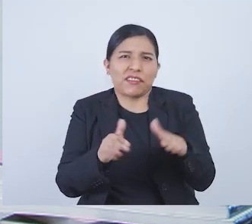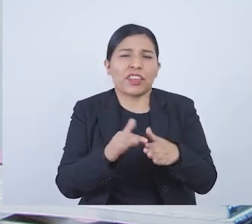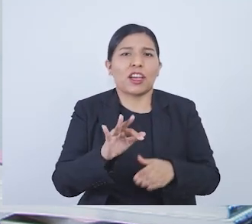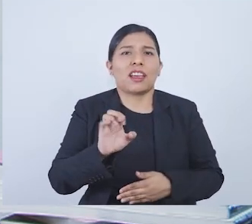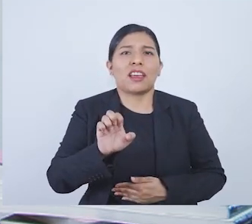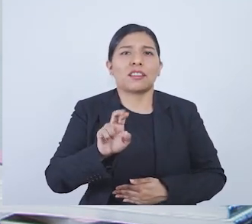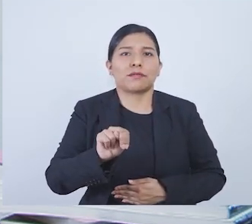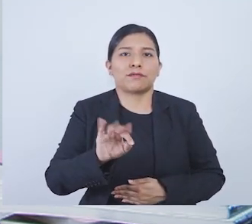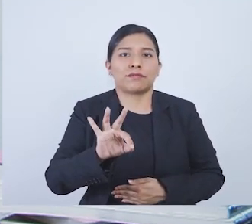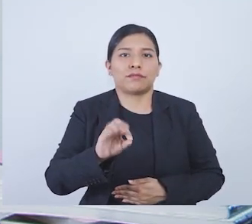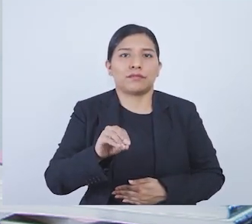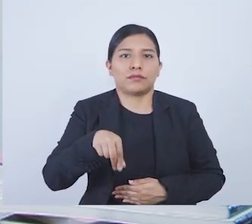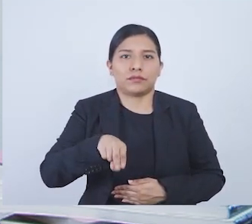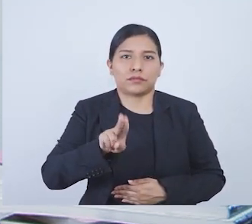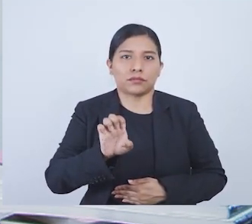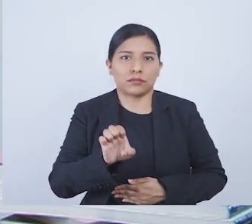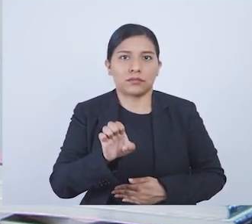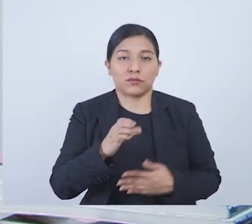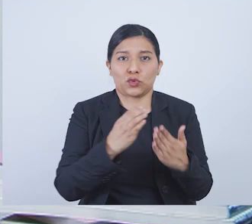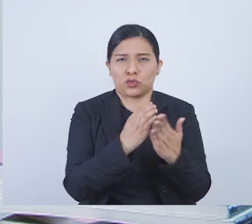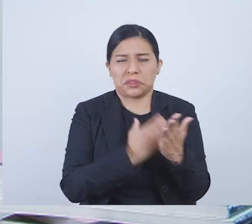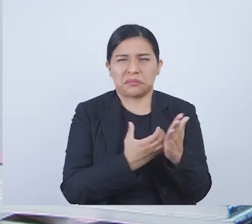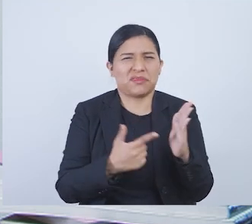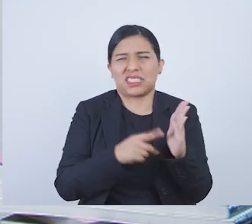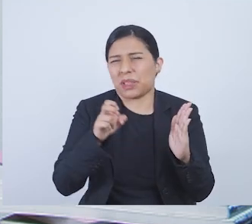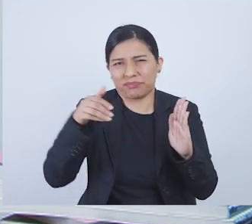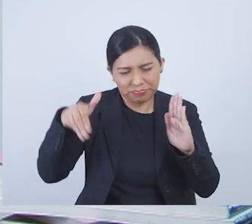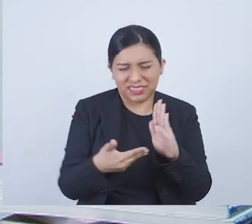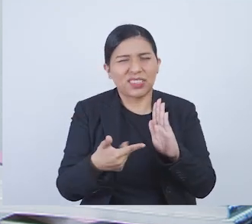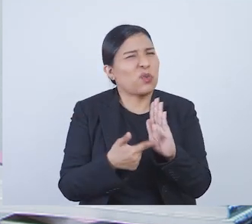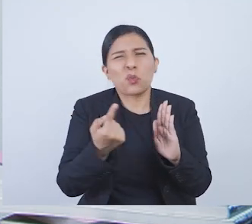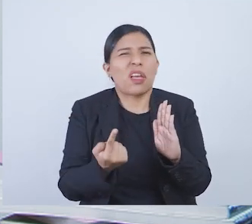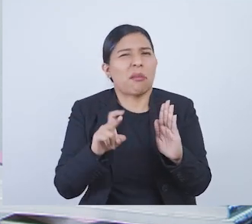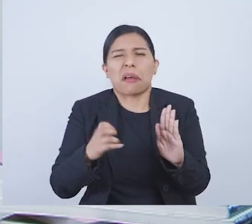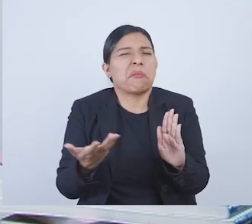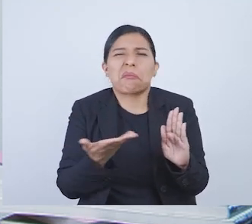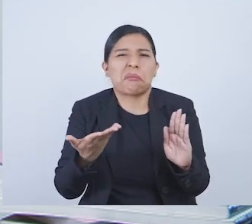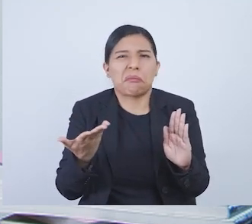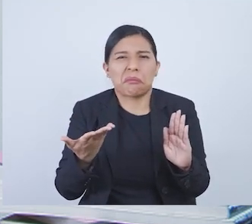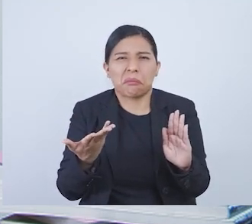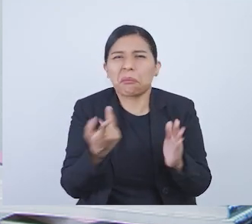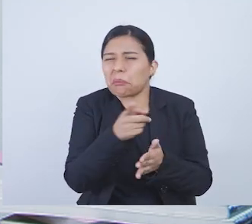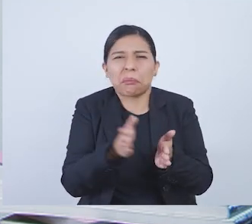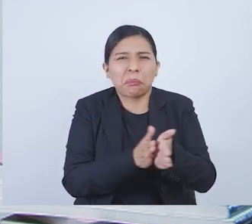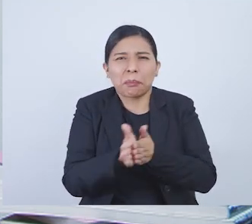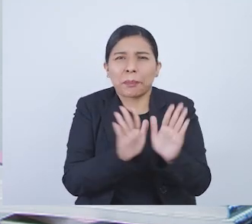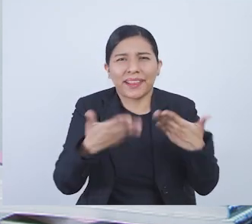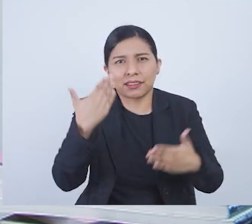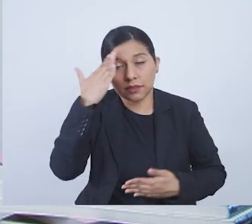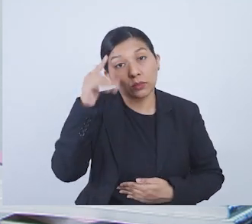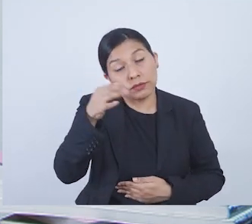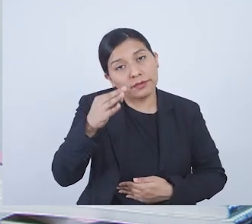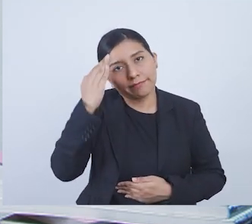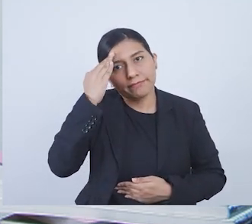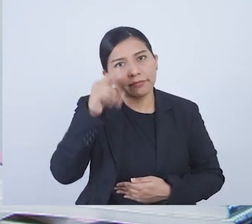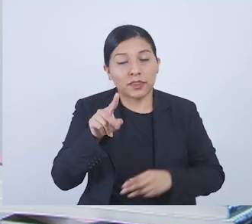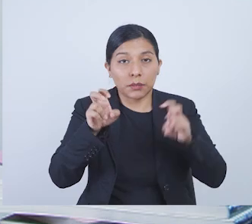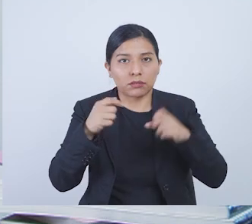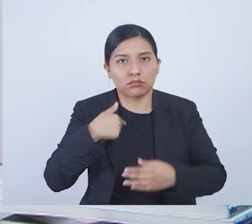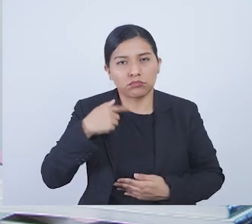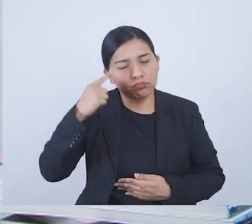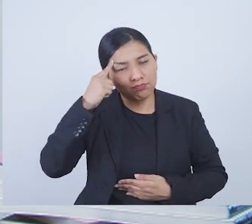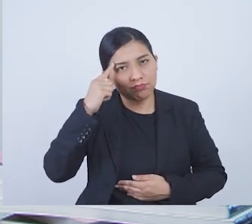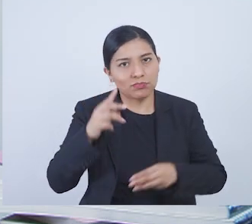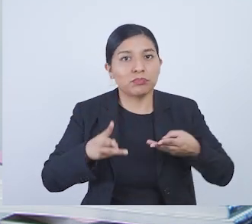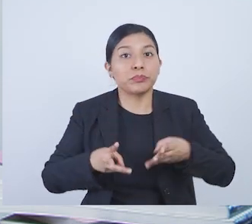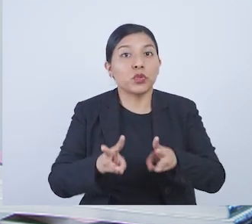curricular? Realmente lo interesante de hablar de un enfoque curricular es que permite determinar la